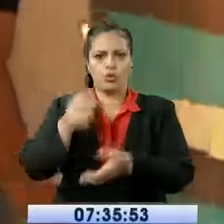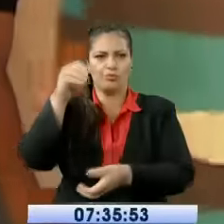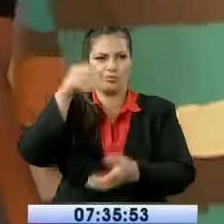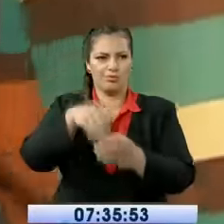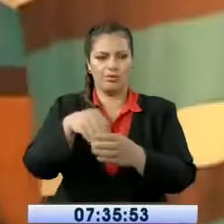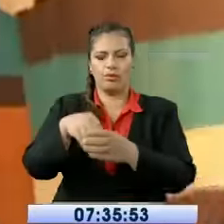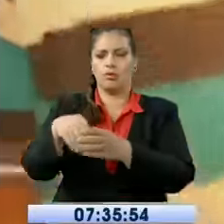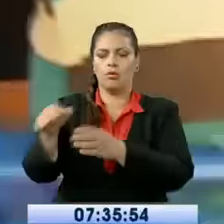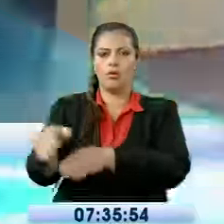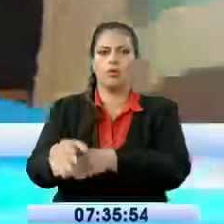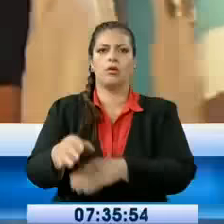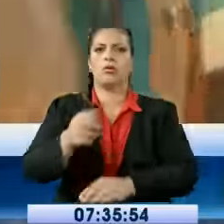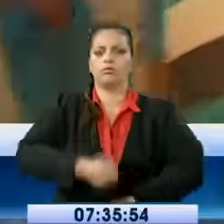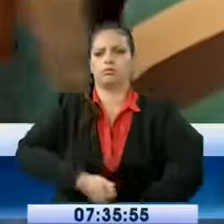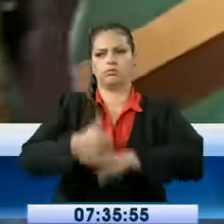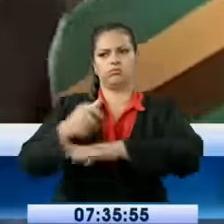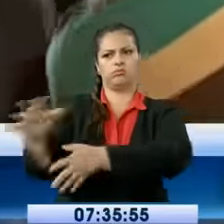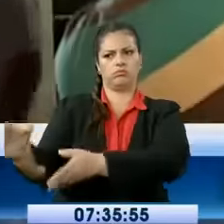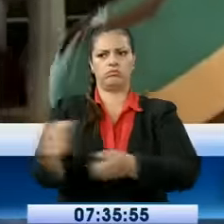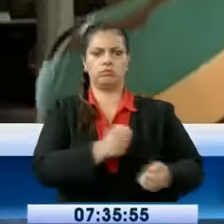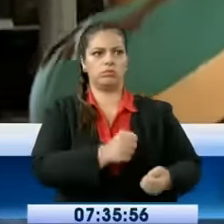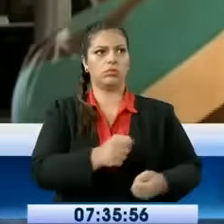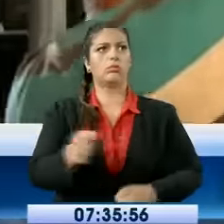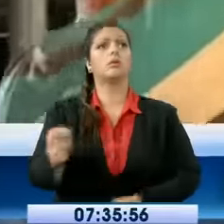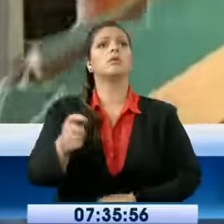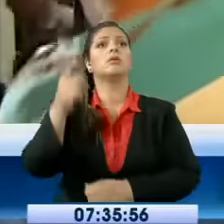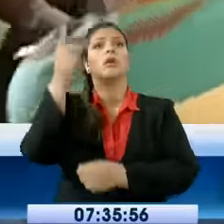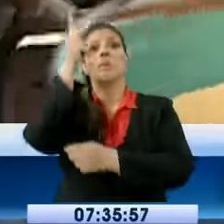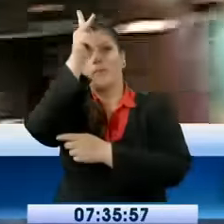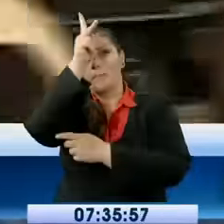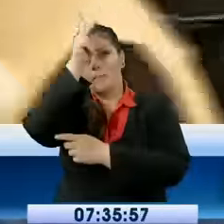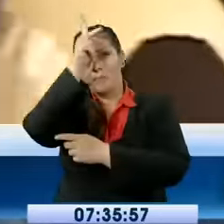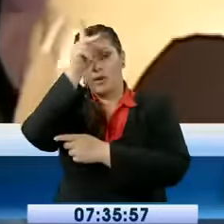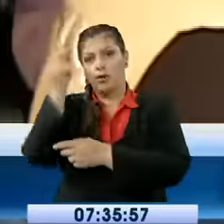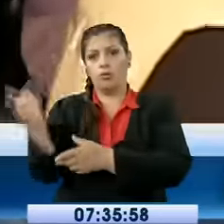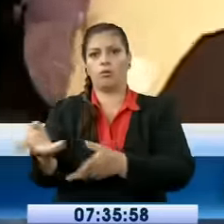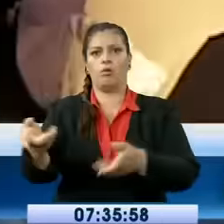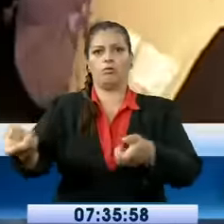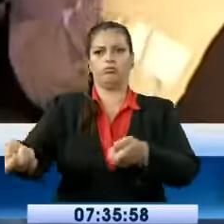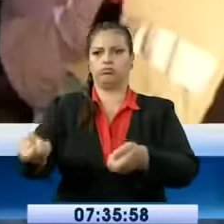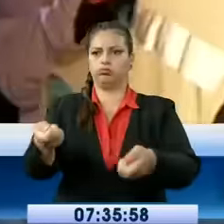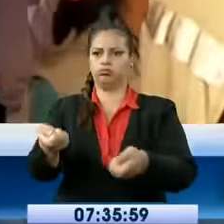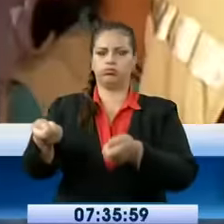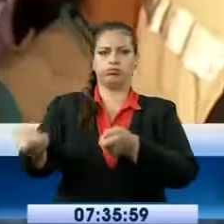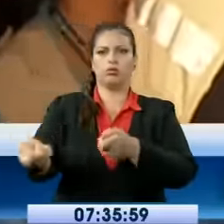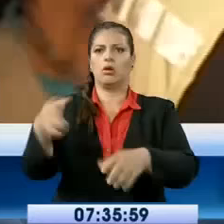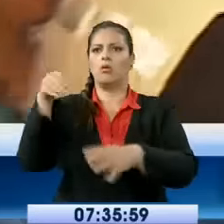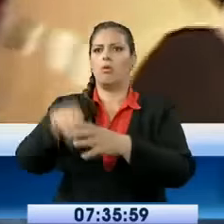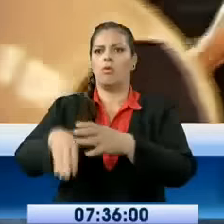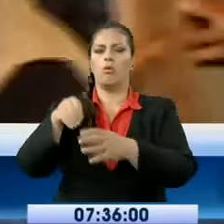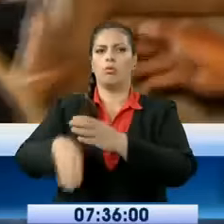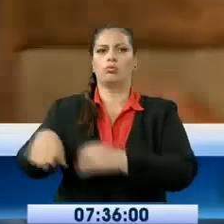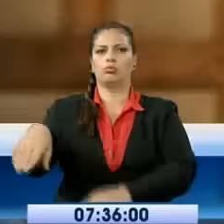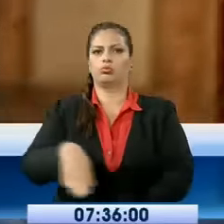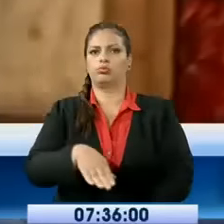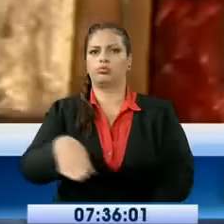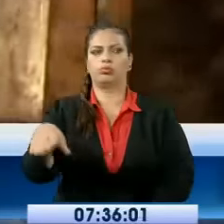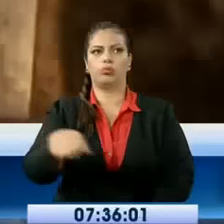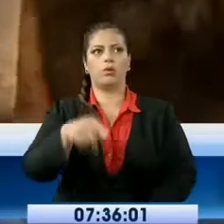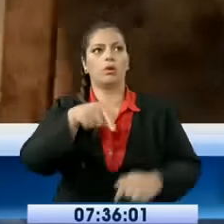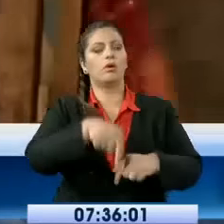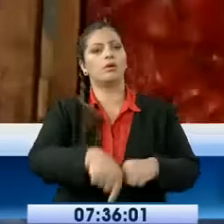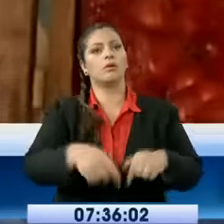decomisados en un operativo de control realizado al ingreso del mercado mayorista